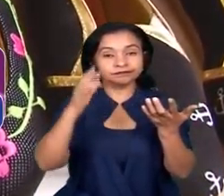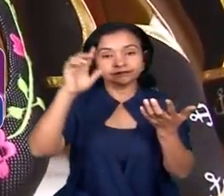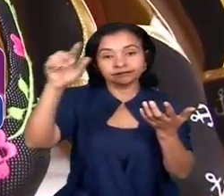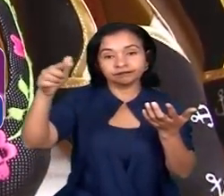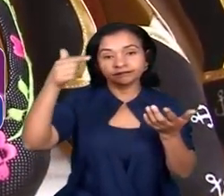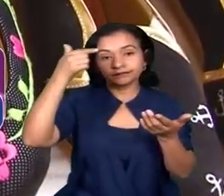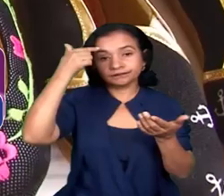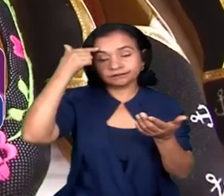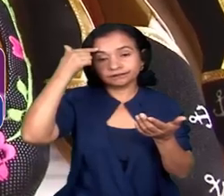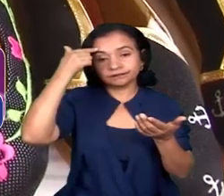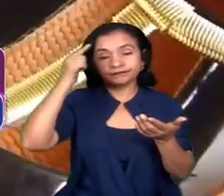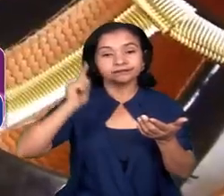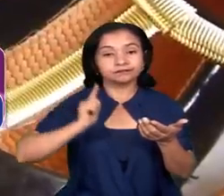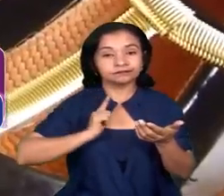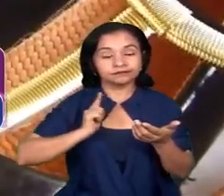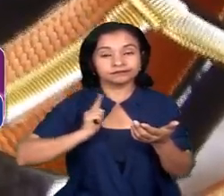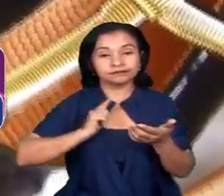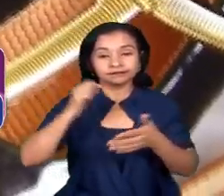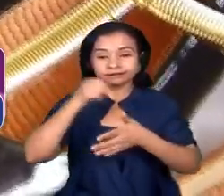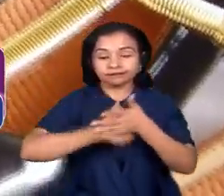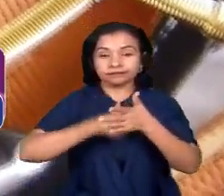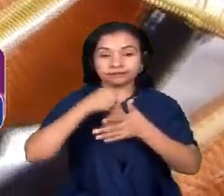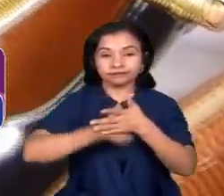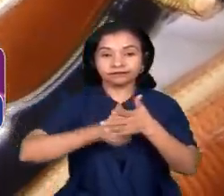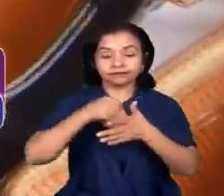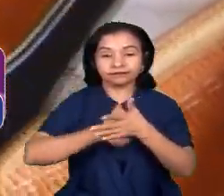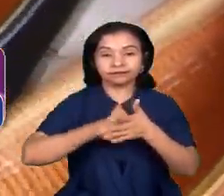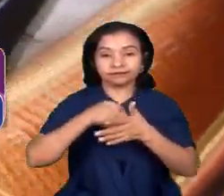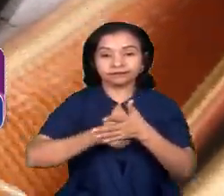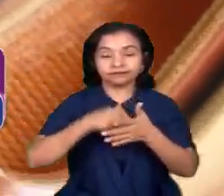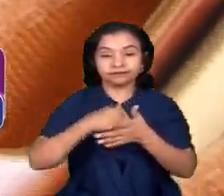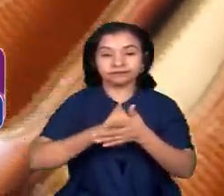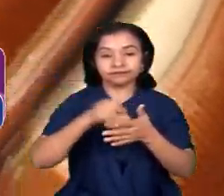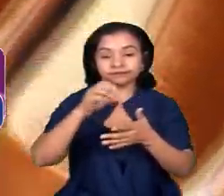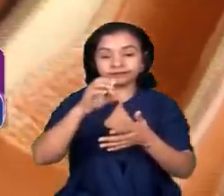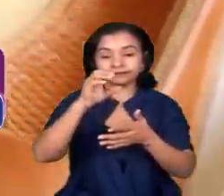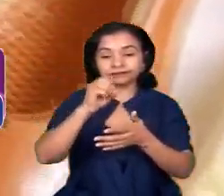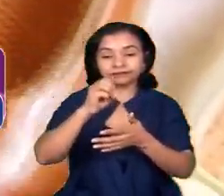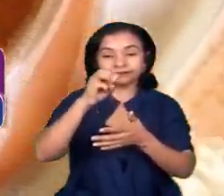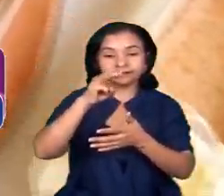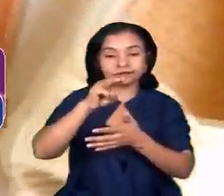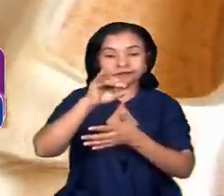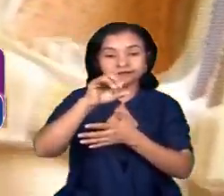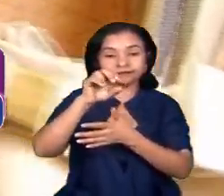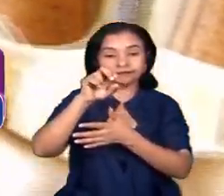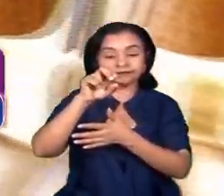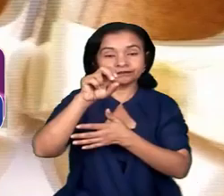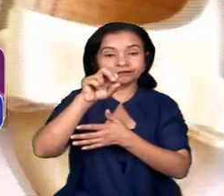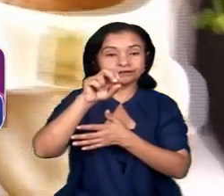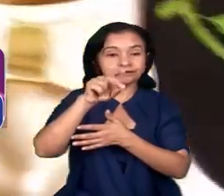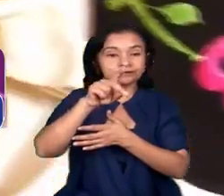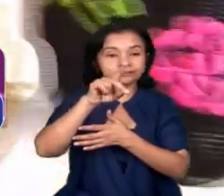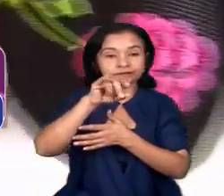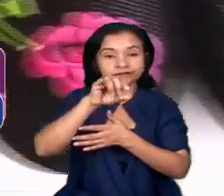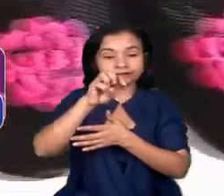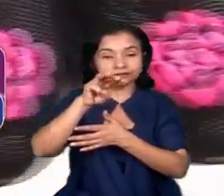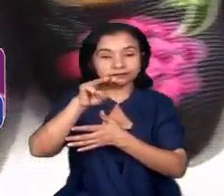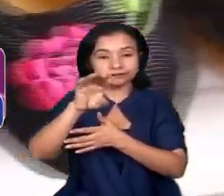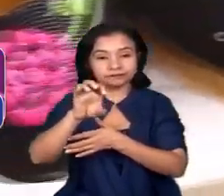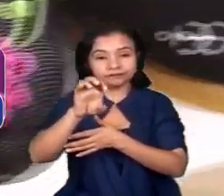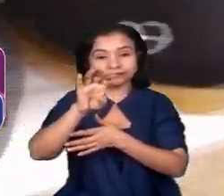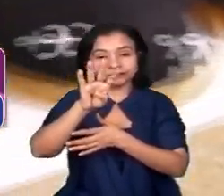gobierno, insisto, fortalezca las comipymes, fortalezca el empresariado pequeño, que somos alrededor